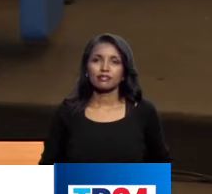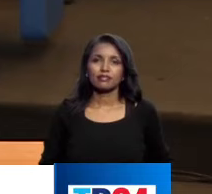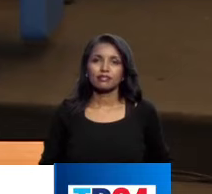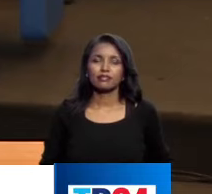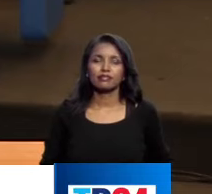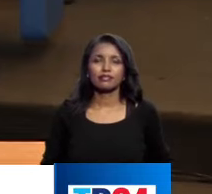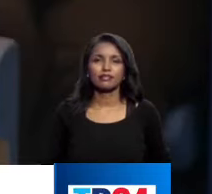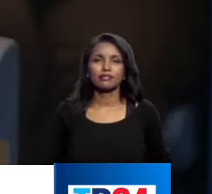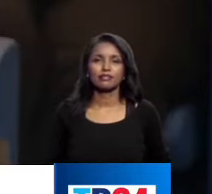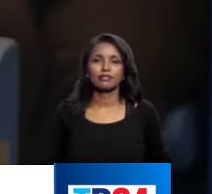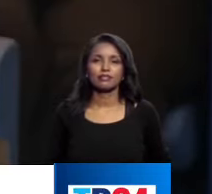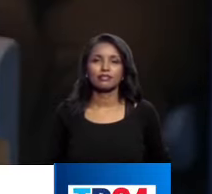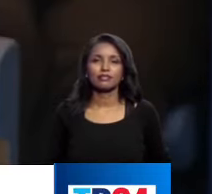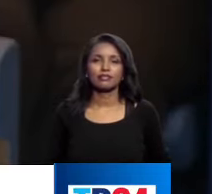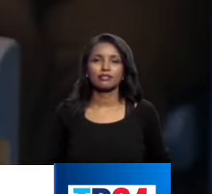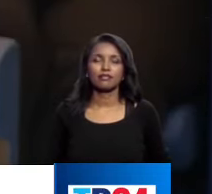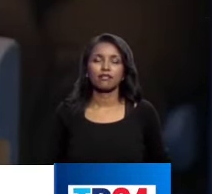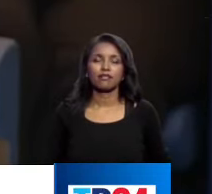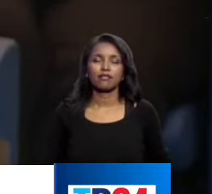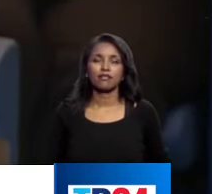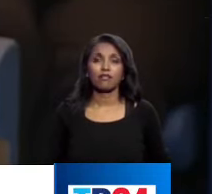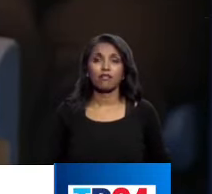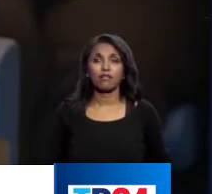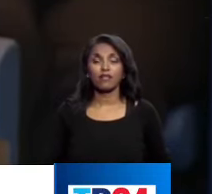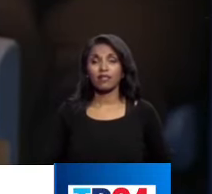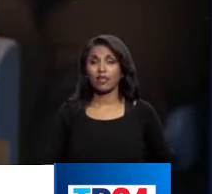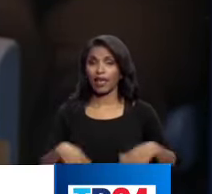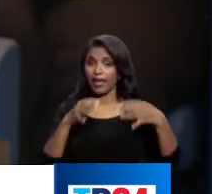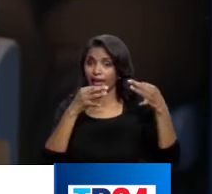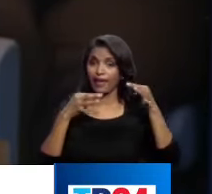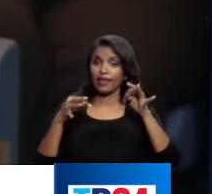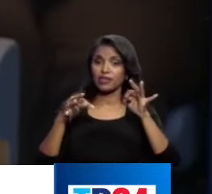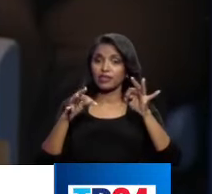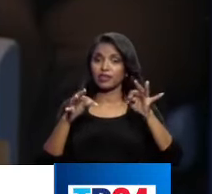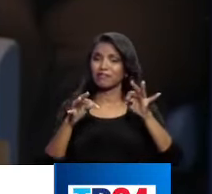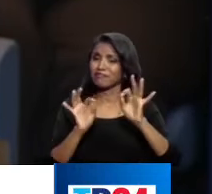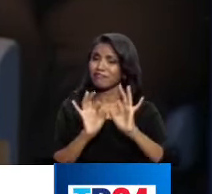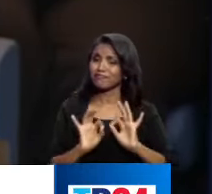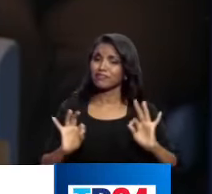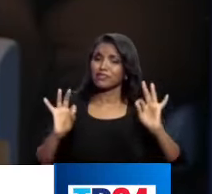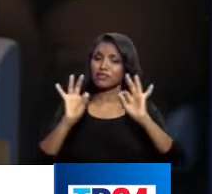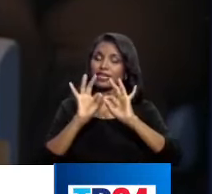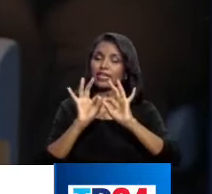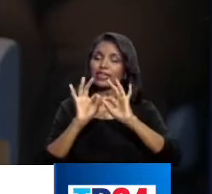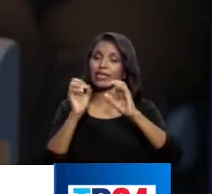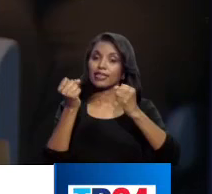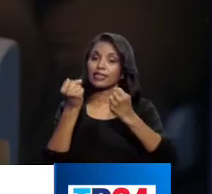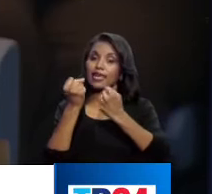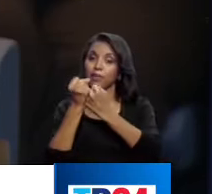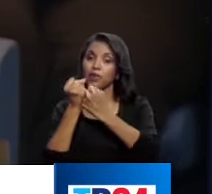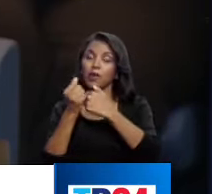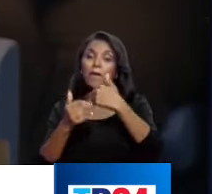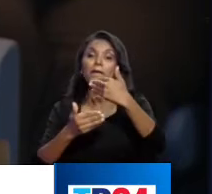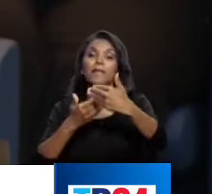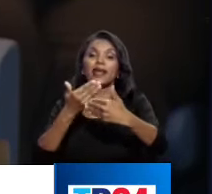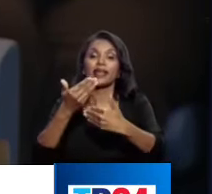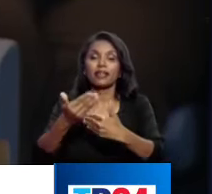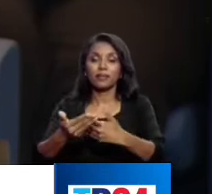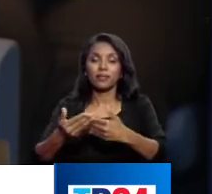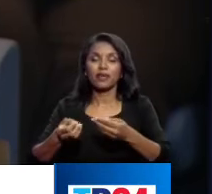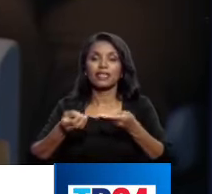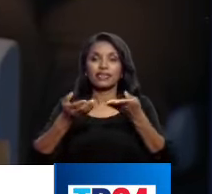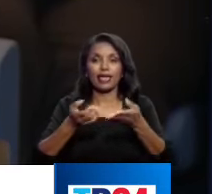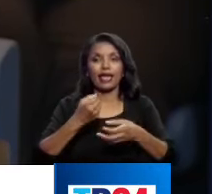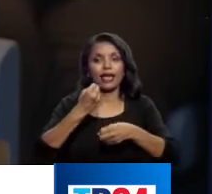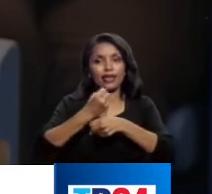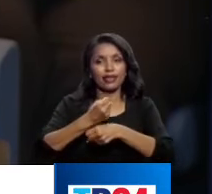Para generar empleomanía, el turismo requiere de programas de financiamiento blando y de apoyo técnico para las micro y